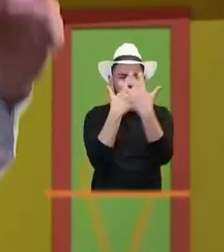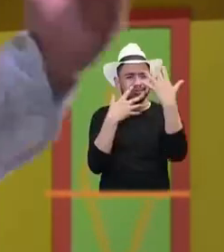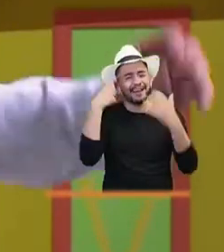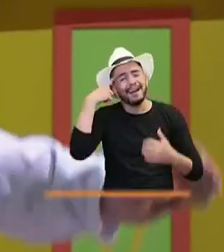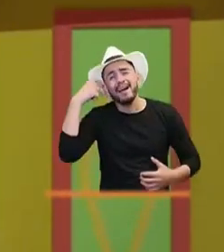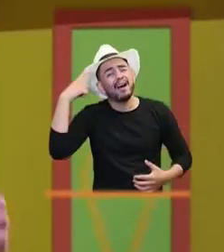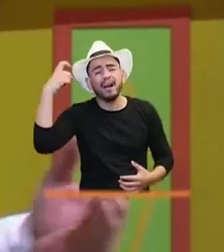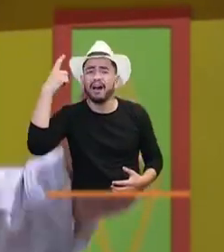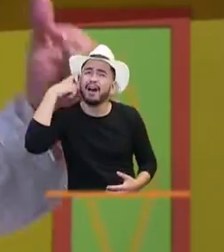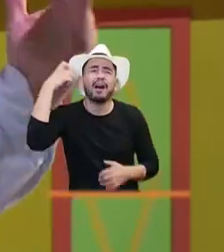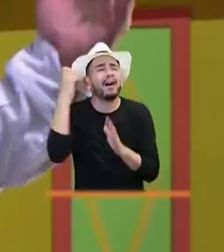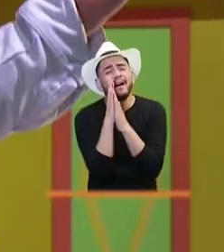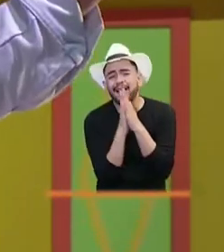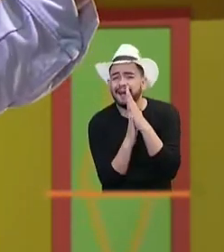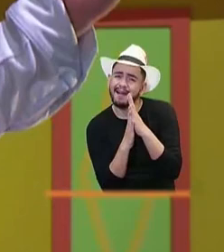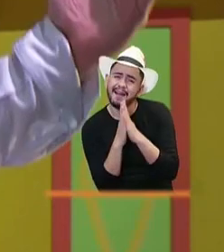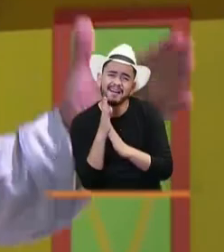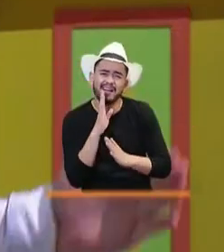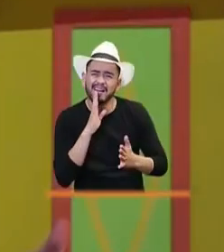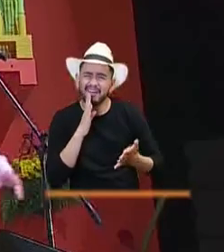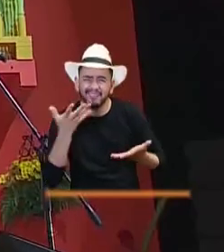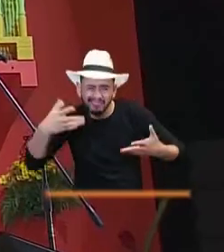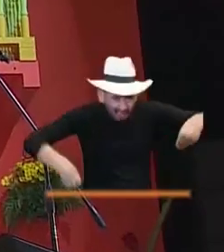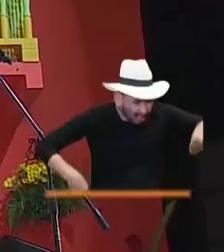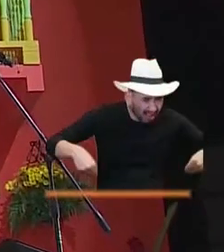es que se muera el corrupto.